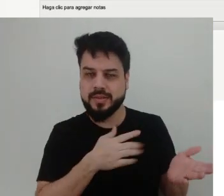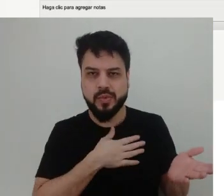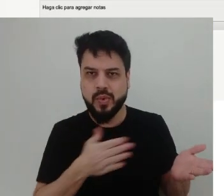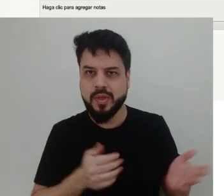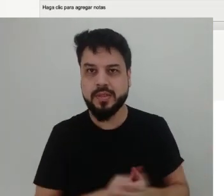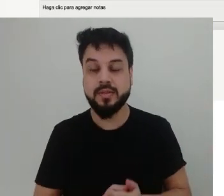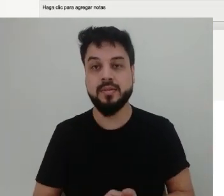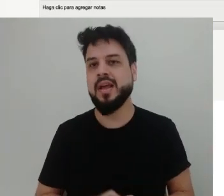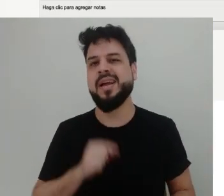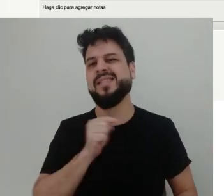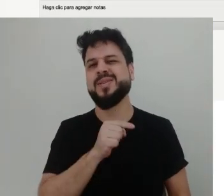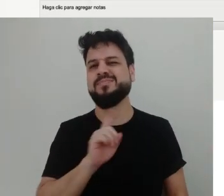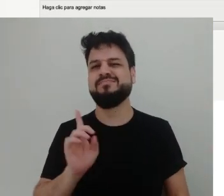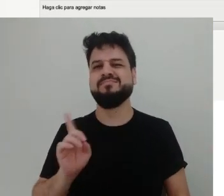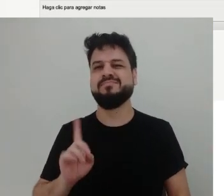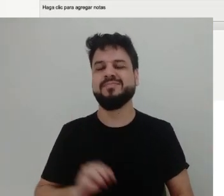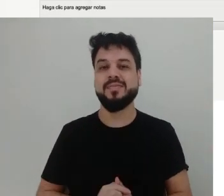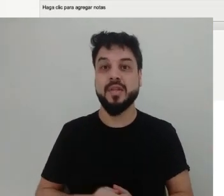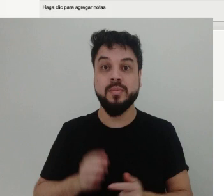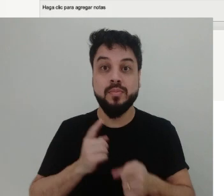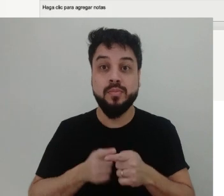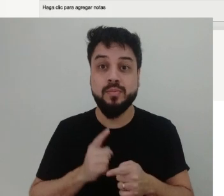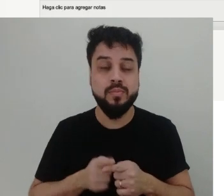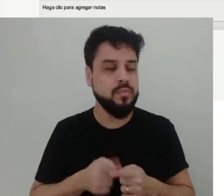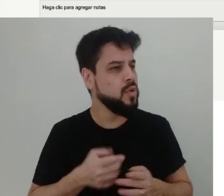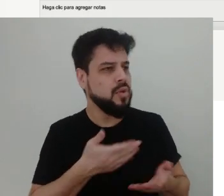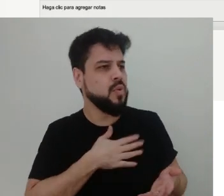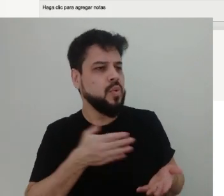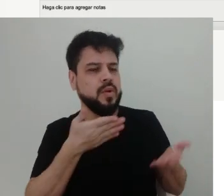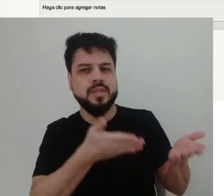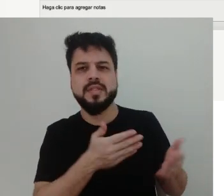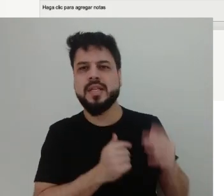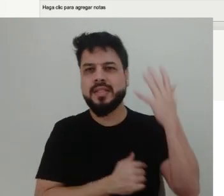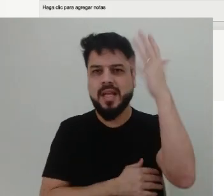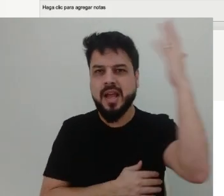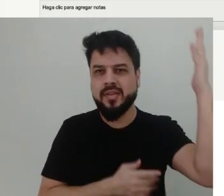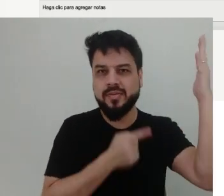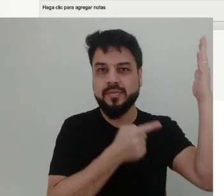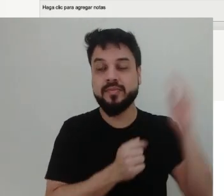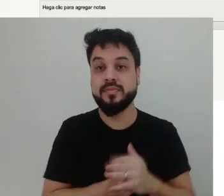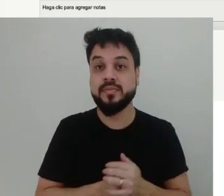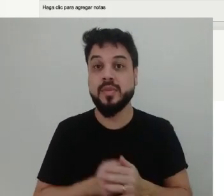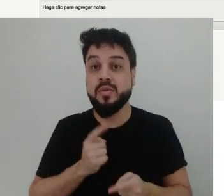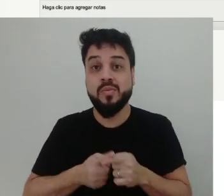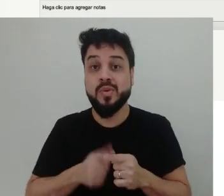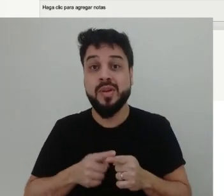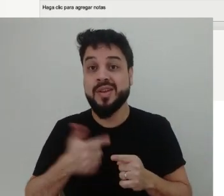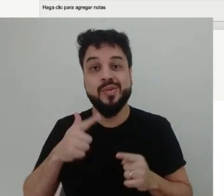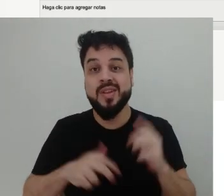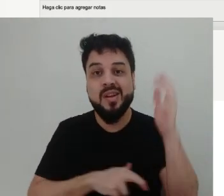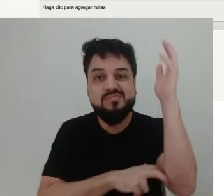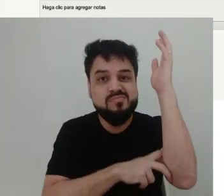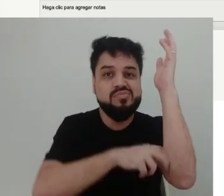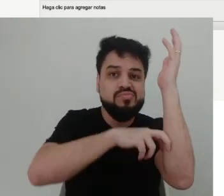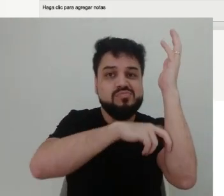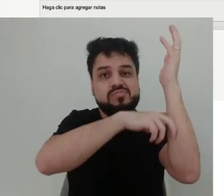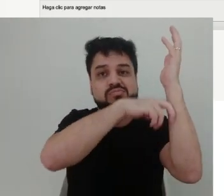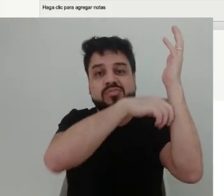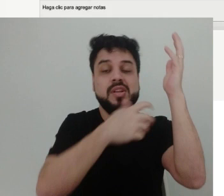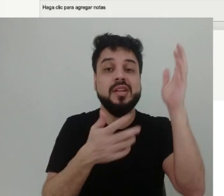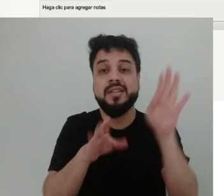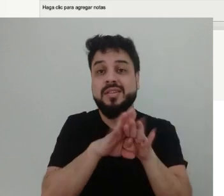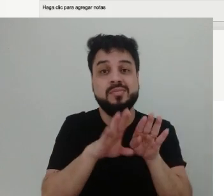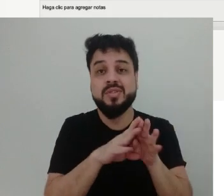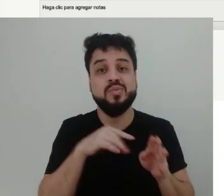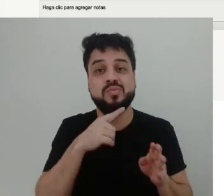donde yo estaba, donde las plantaciones forestales se extienden casi sin límites, la infancia de quienes habitan ese territorio es vivida a través de su cuerpo,